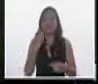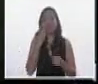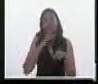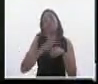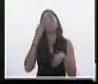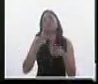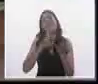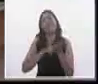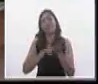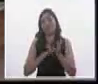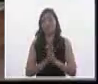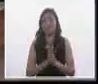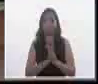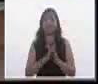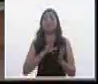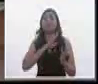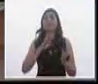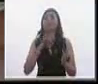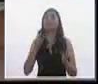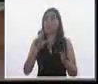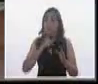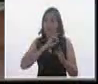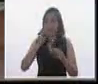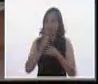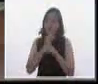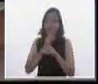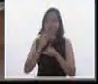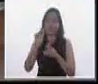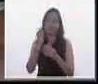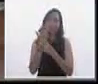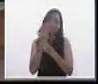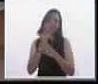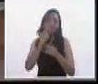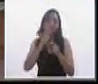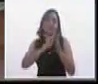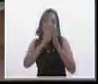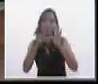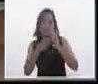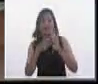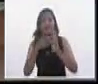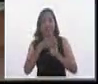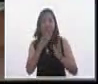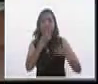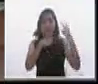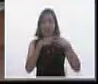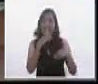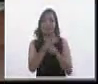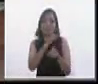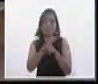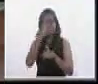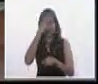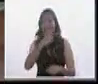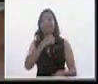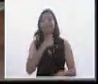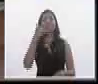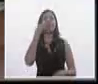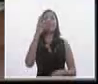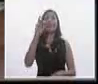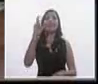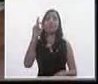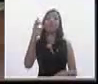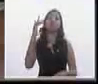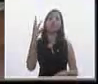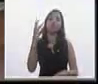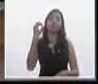valioso y y vamos a ver cuáles son los retos eh si te parece Mario al regresar de la pausa invitándole a todo nuestro público que nos marca al 303